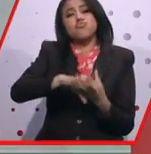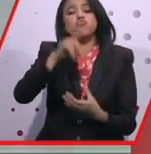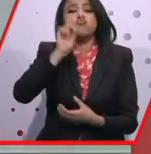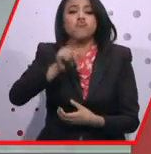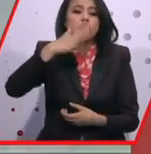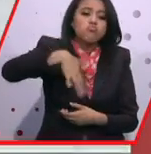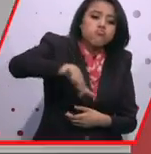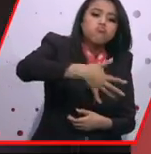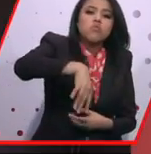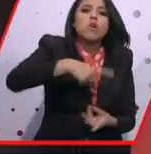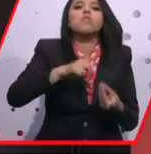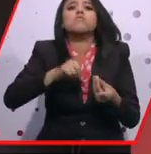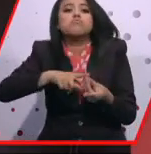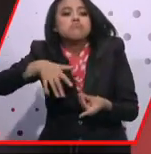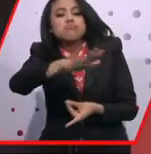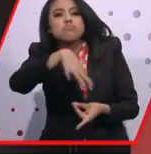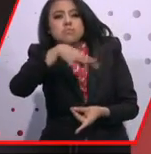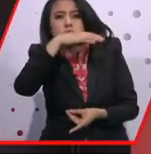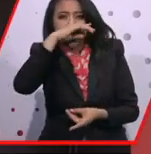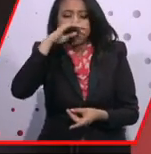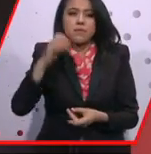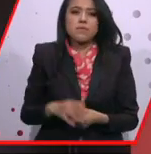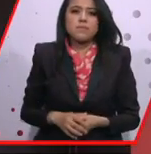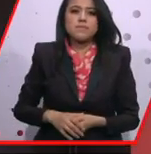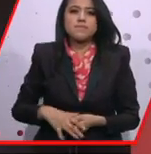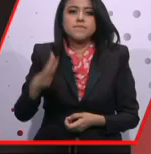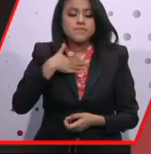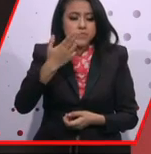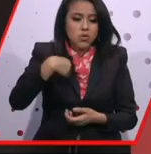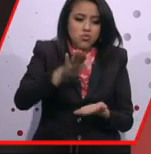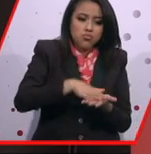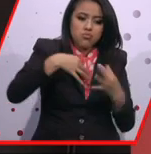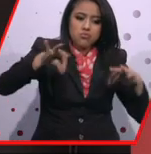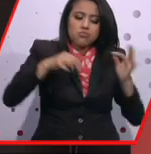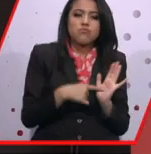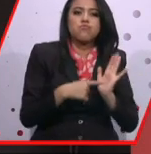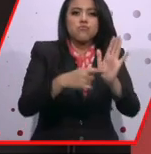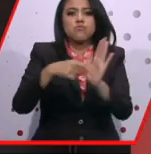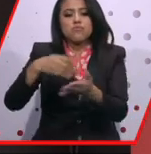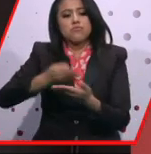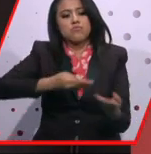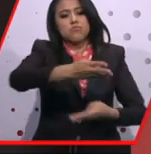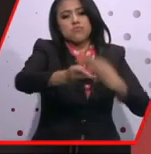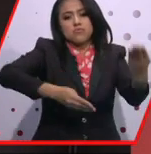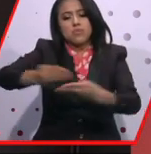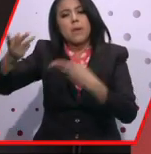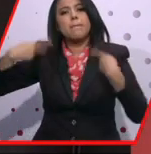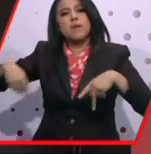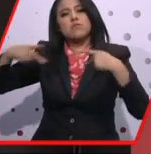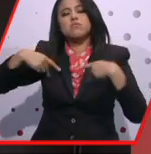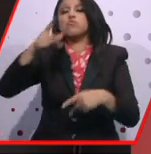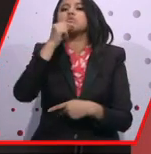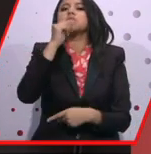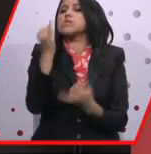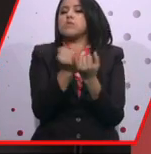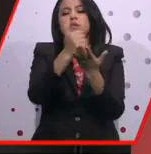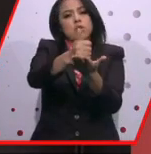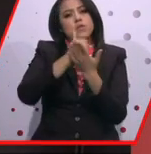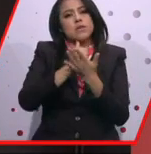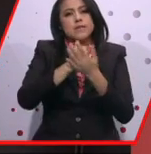su búsqueda. Hemos estado repartiendo volantes, nos estuvo apoyando la policía,